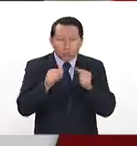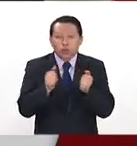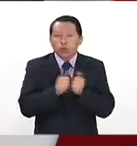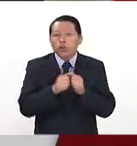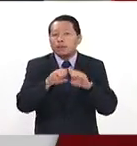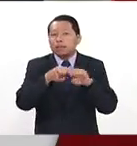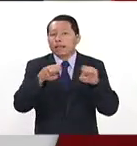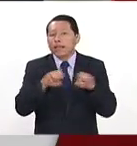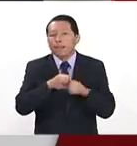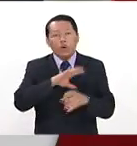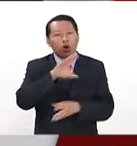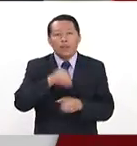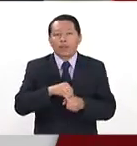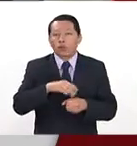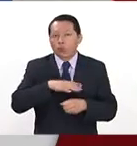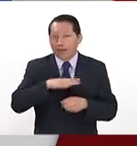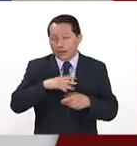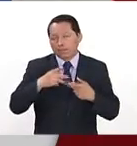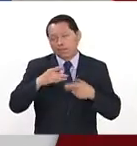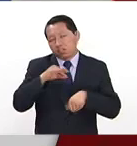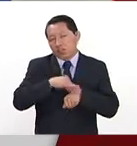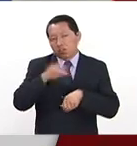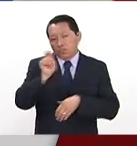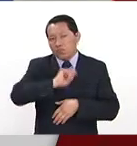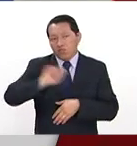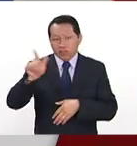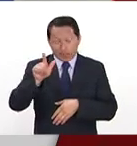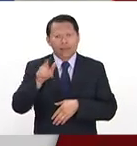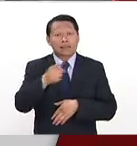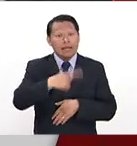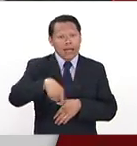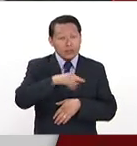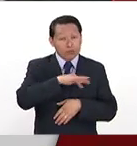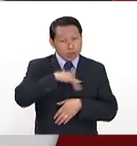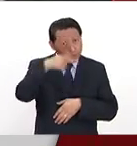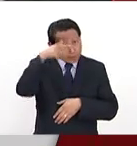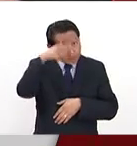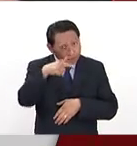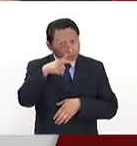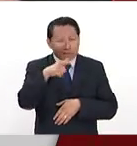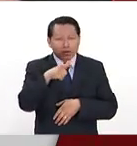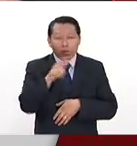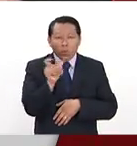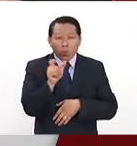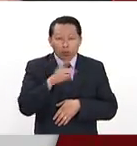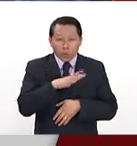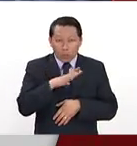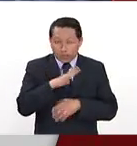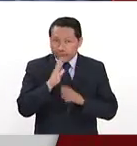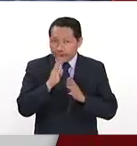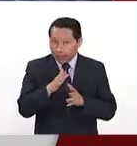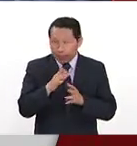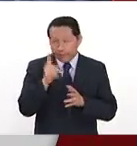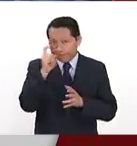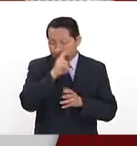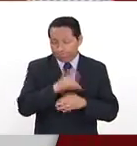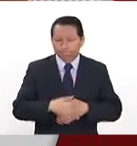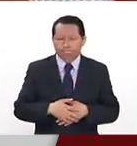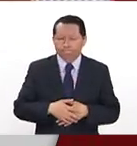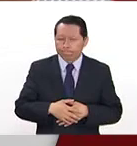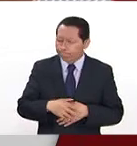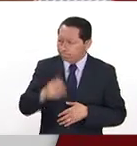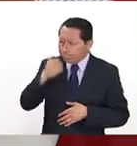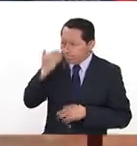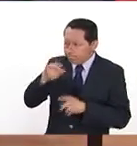equipo integral de profesionales de la salud para poder evitarlo. Solo ellos pueden identificar en qué momento está el paciente en esto. Yo me voy al